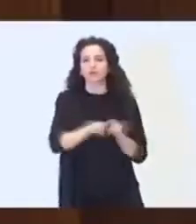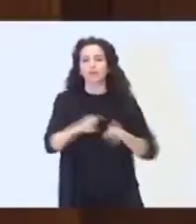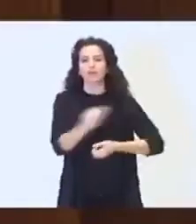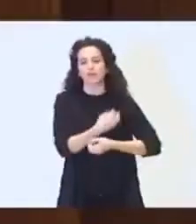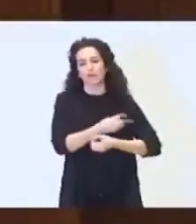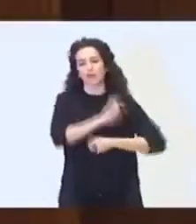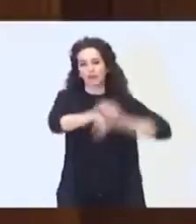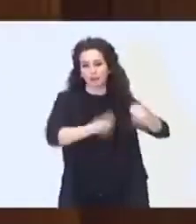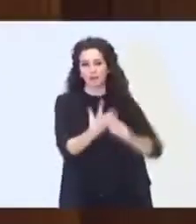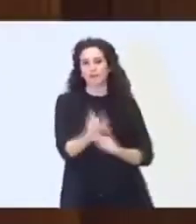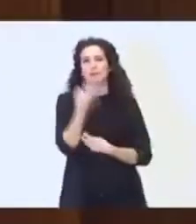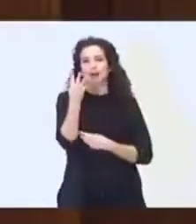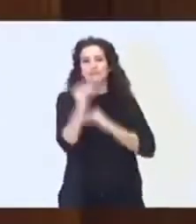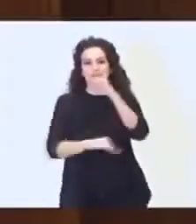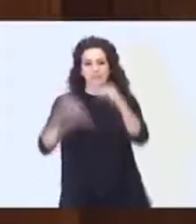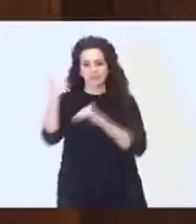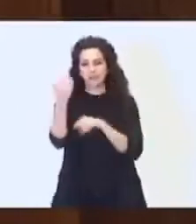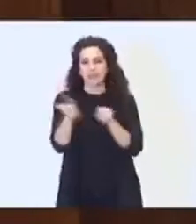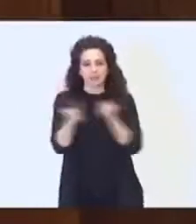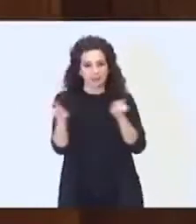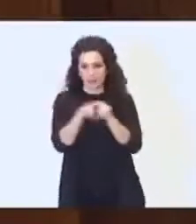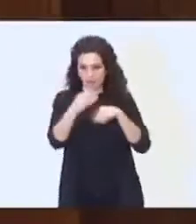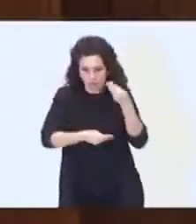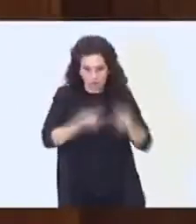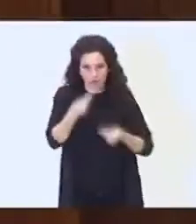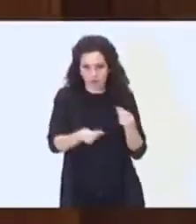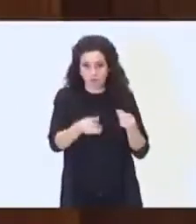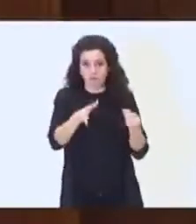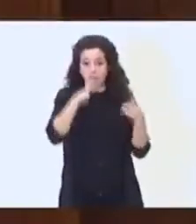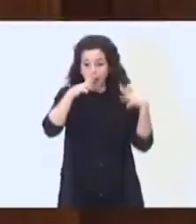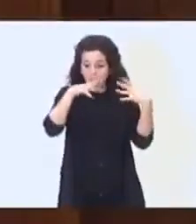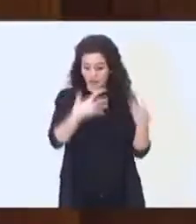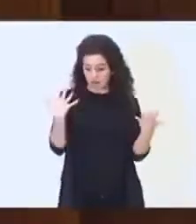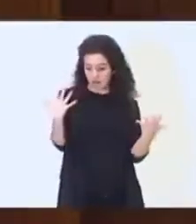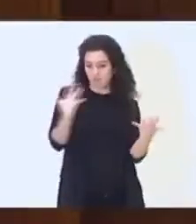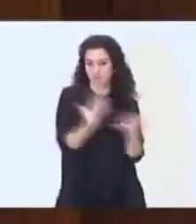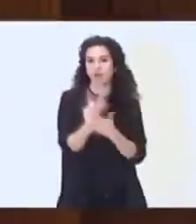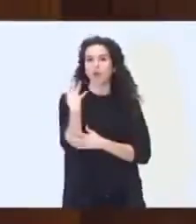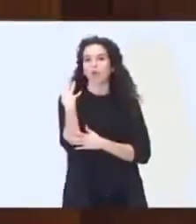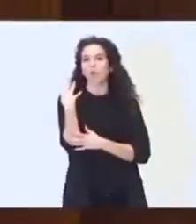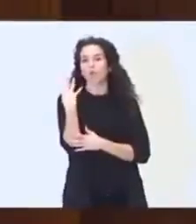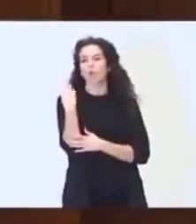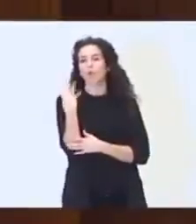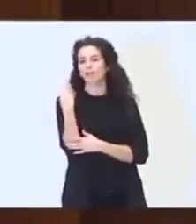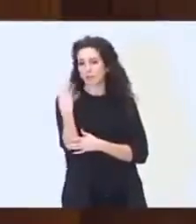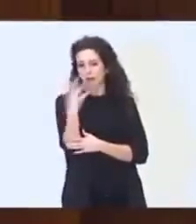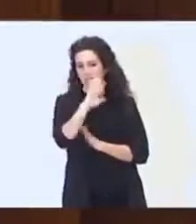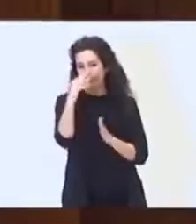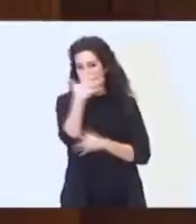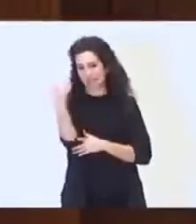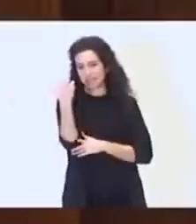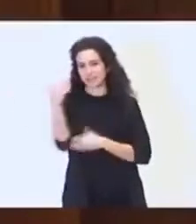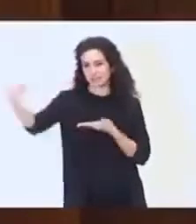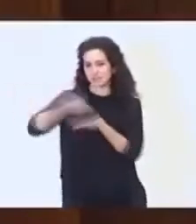Y de hecho, hasta este momento hemos recibido ya 4.500 propuestas del sector público, que suman